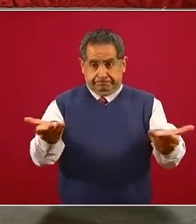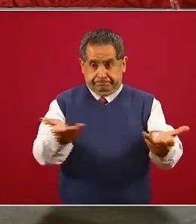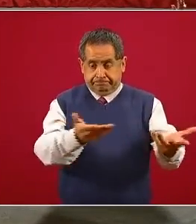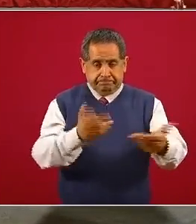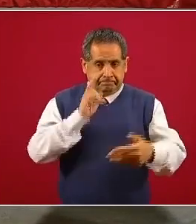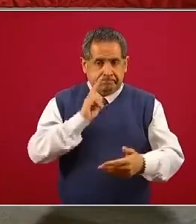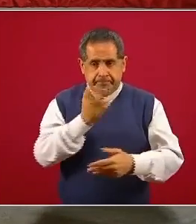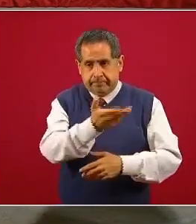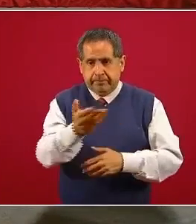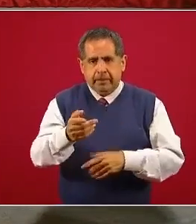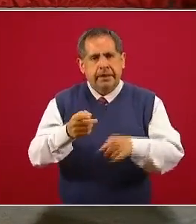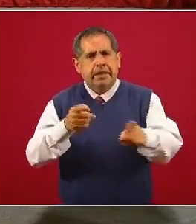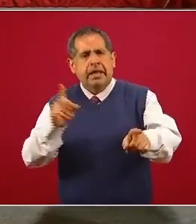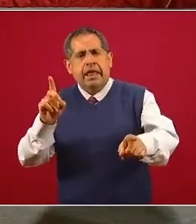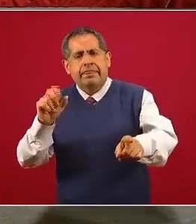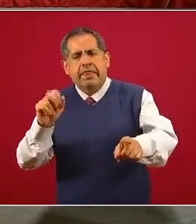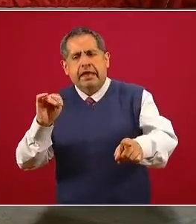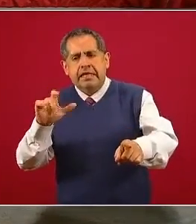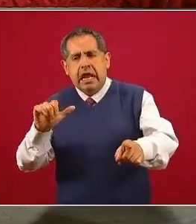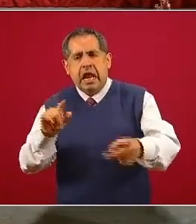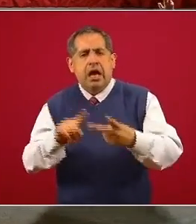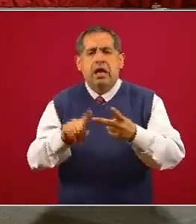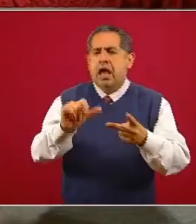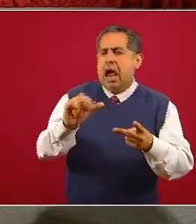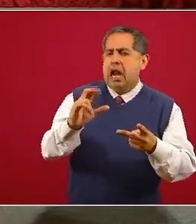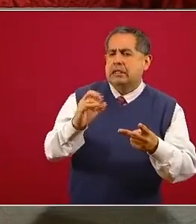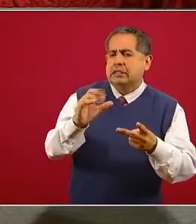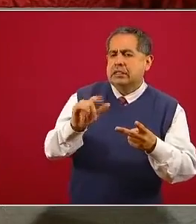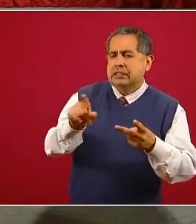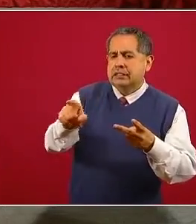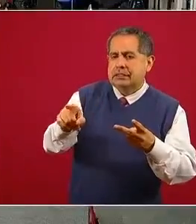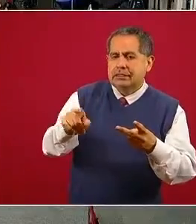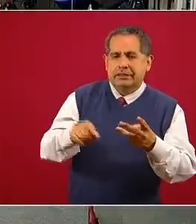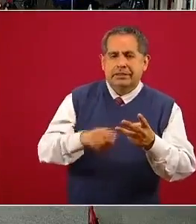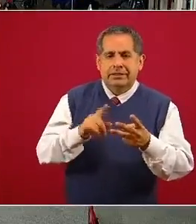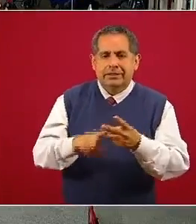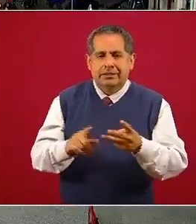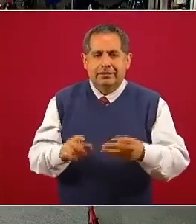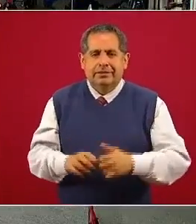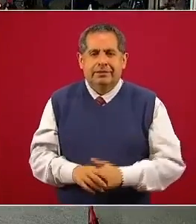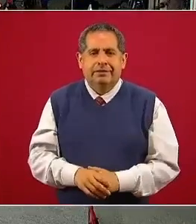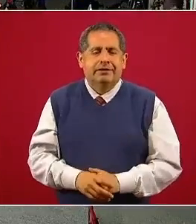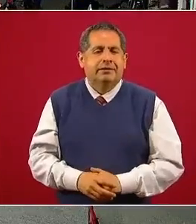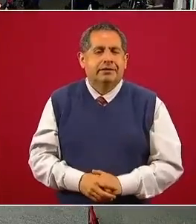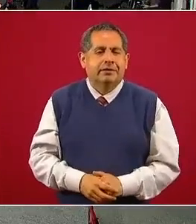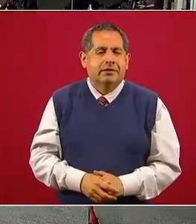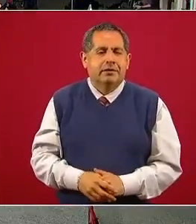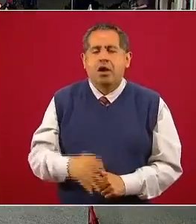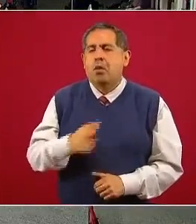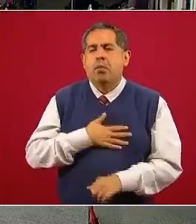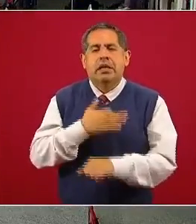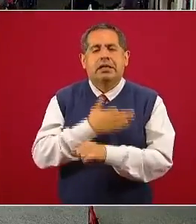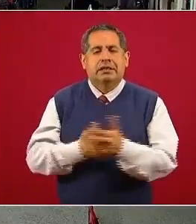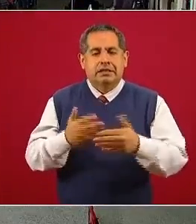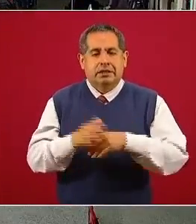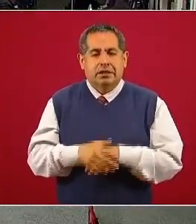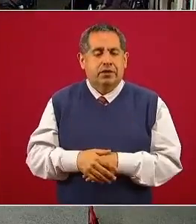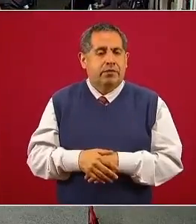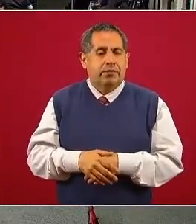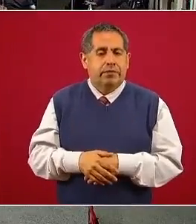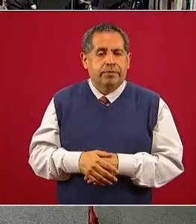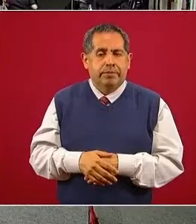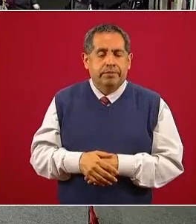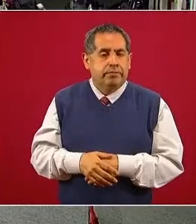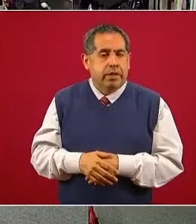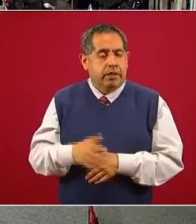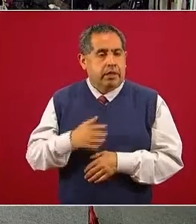allá, Daniela Pastrana, Araceli, y nos vamos por acá. Buenas tardes, Carlos. Doctor Gatell, buenas tardes. Marco